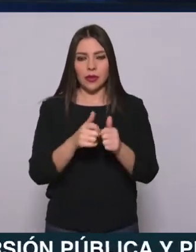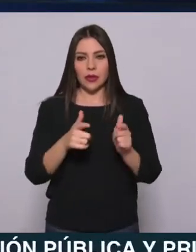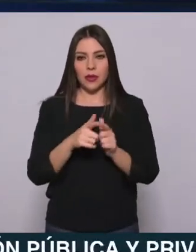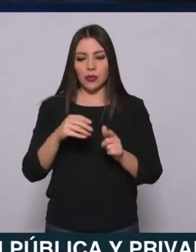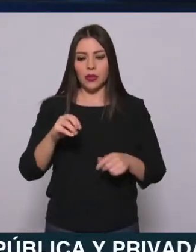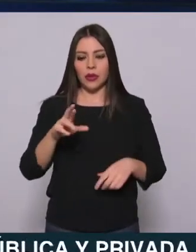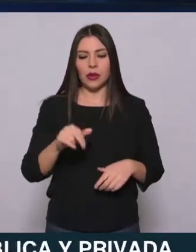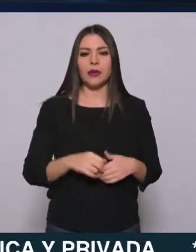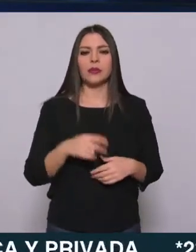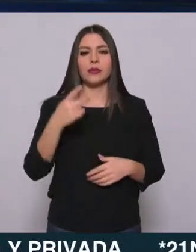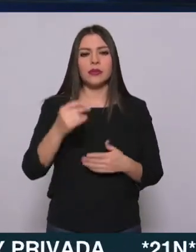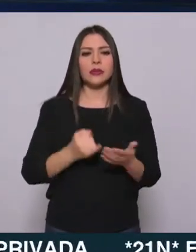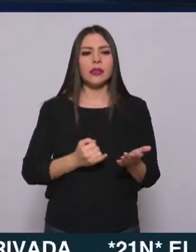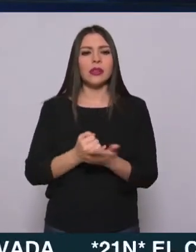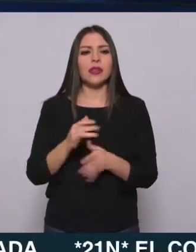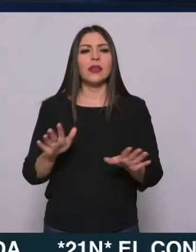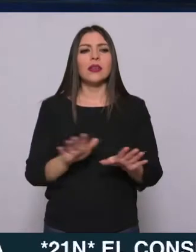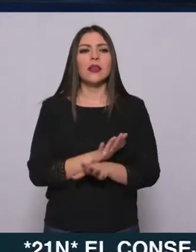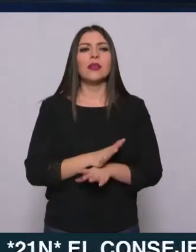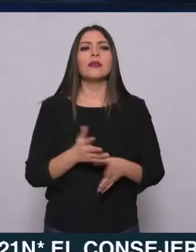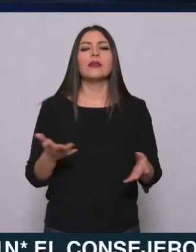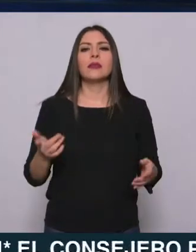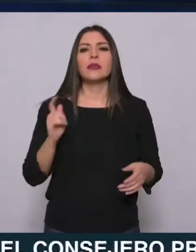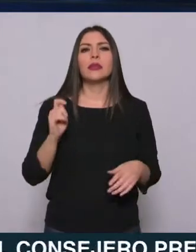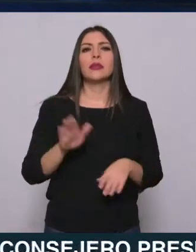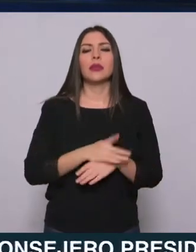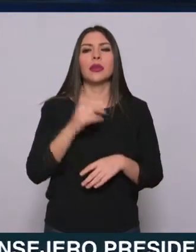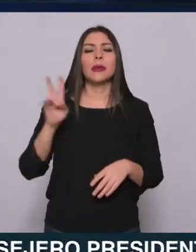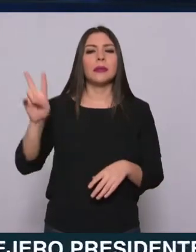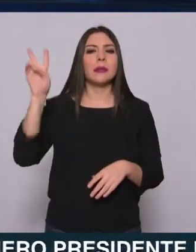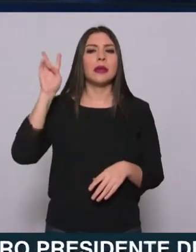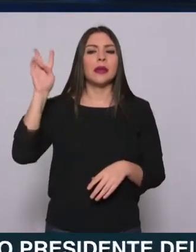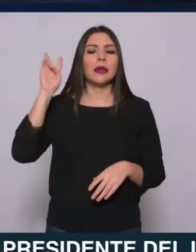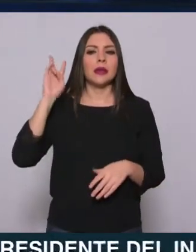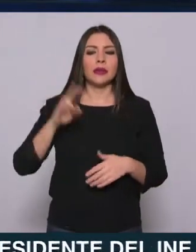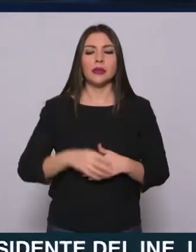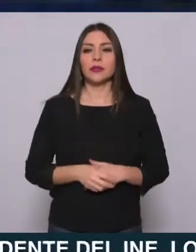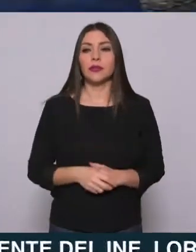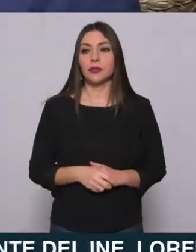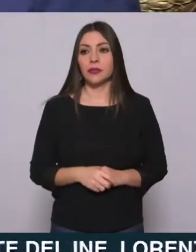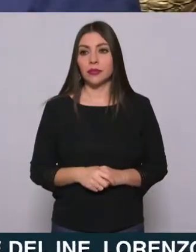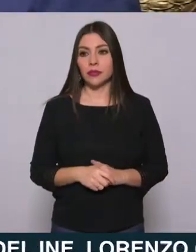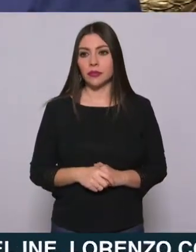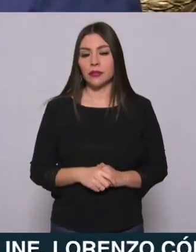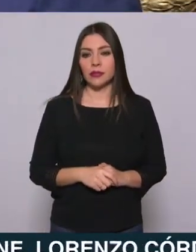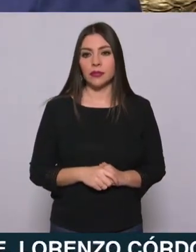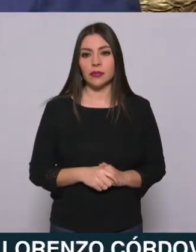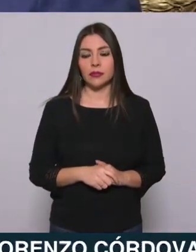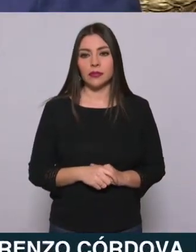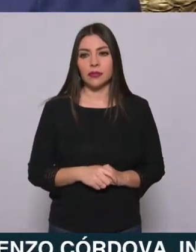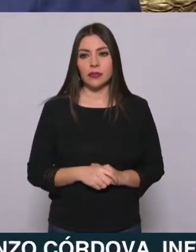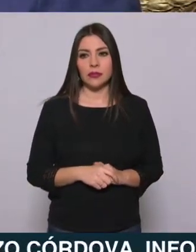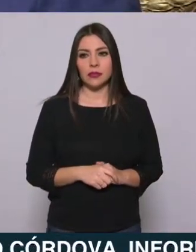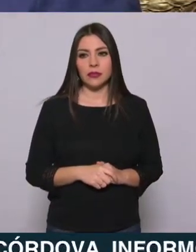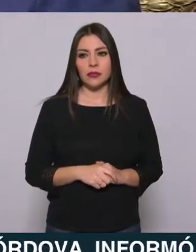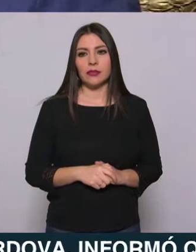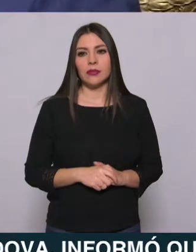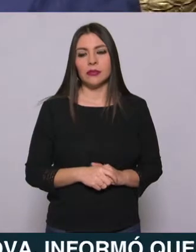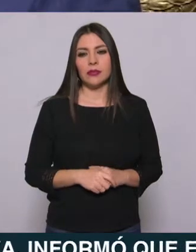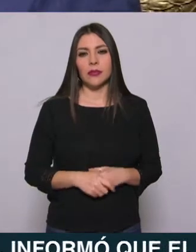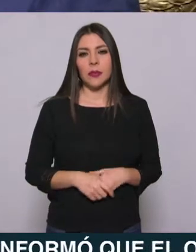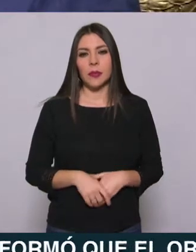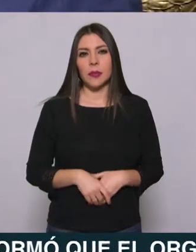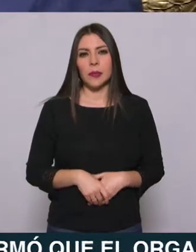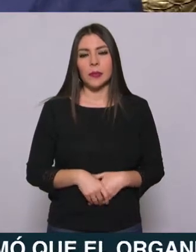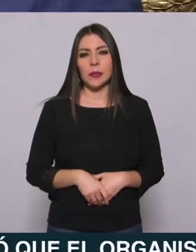cambio de decisión con lo planteado el viernes pasado? Bueno, se supo, se